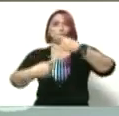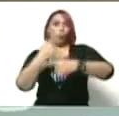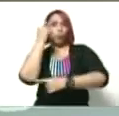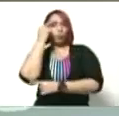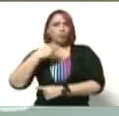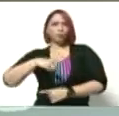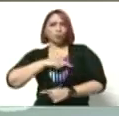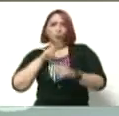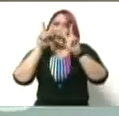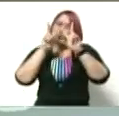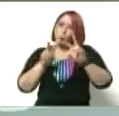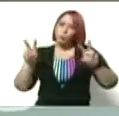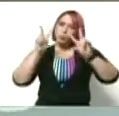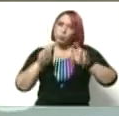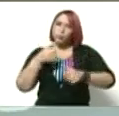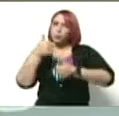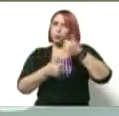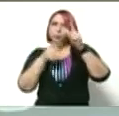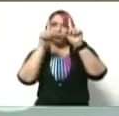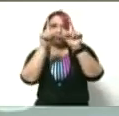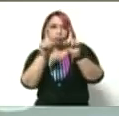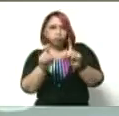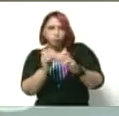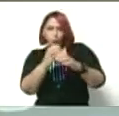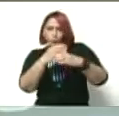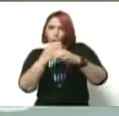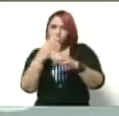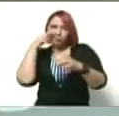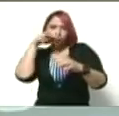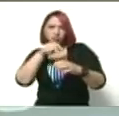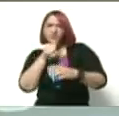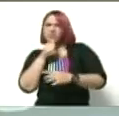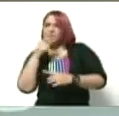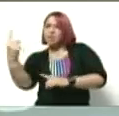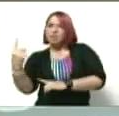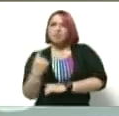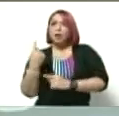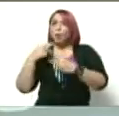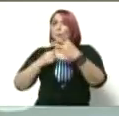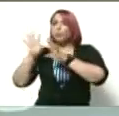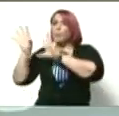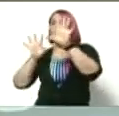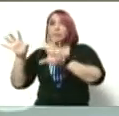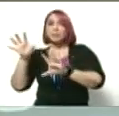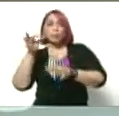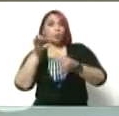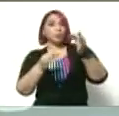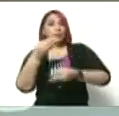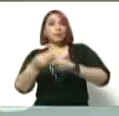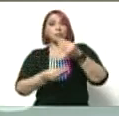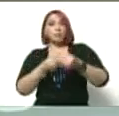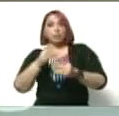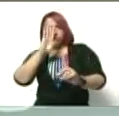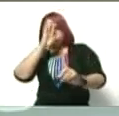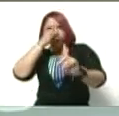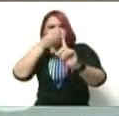analizamos las pruebas moleculares de quienes llegan del extranjero justamente para hacer el abordaje